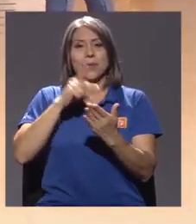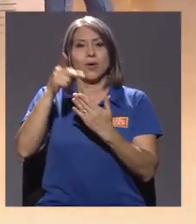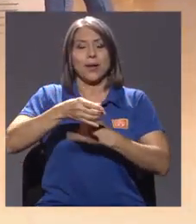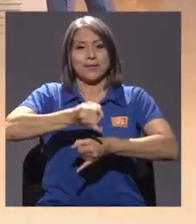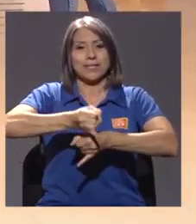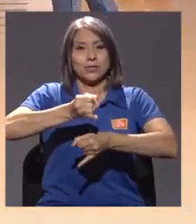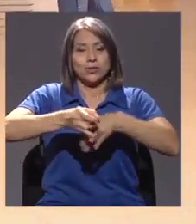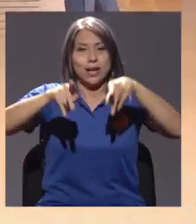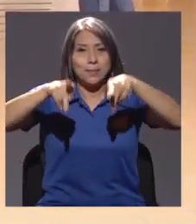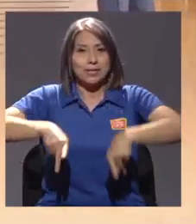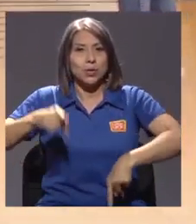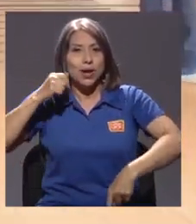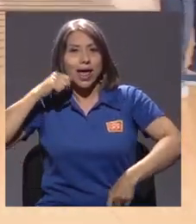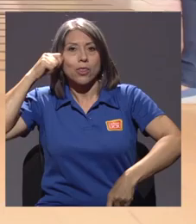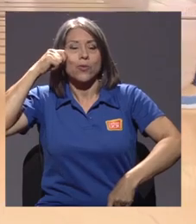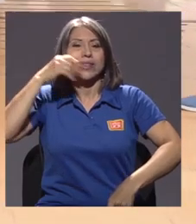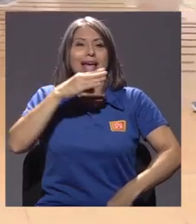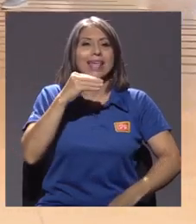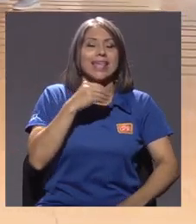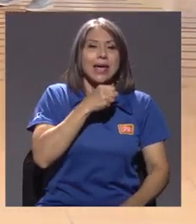Adulta y Adulto Mayor.